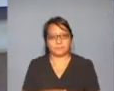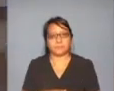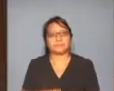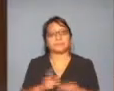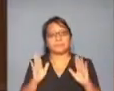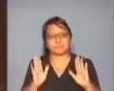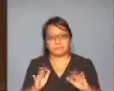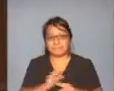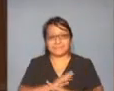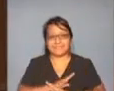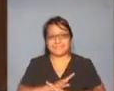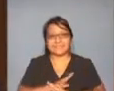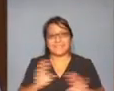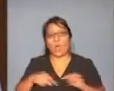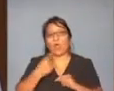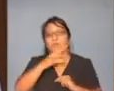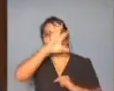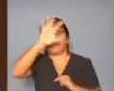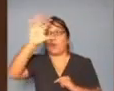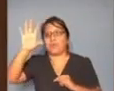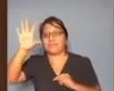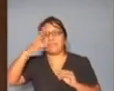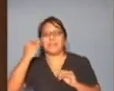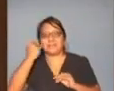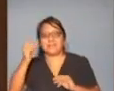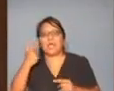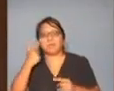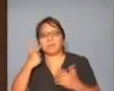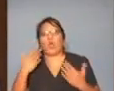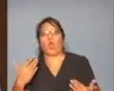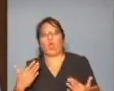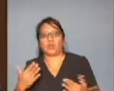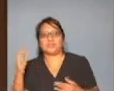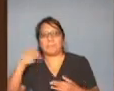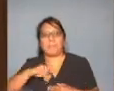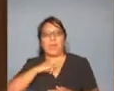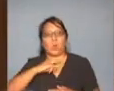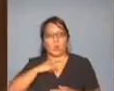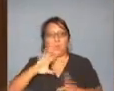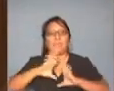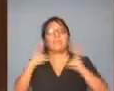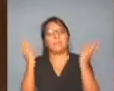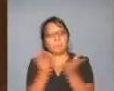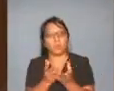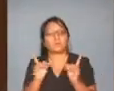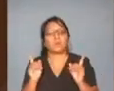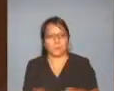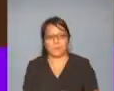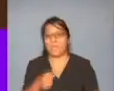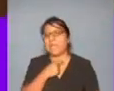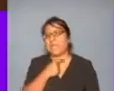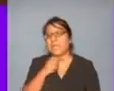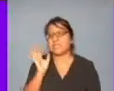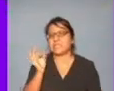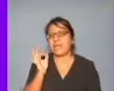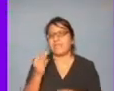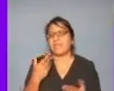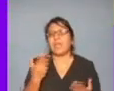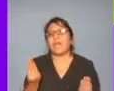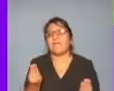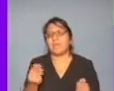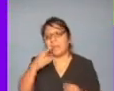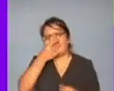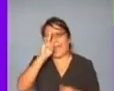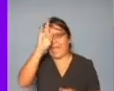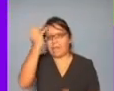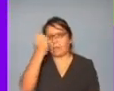con respecto a otras provincias, sino también se va conociendo cada vez más a nivel internacional. Por eso queremos saber cómo le fue al